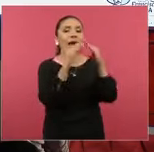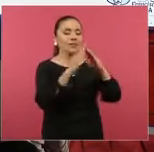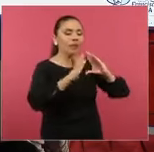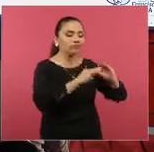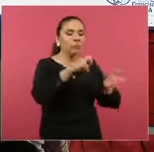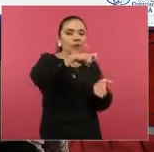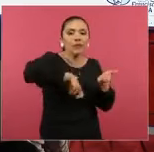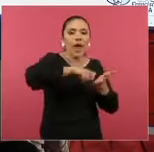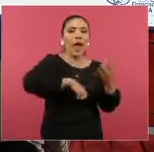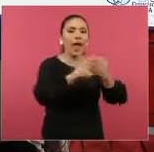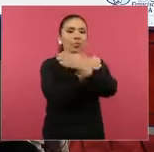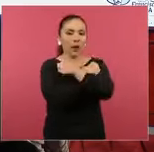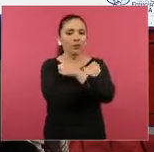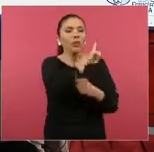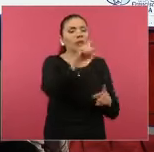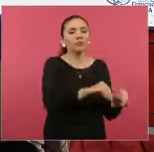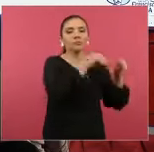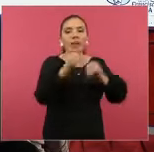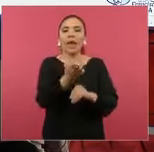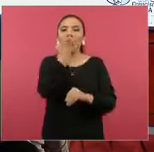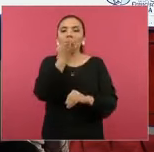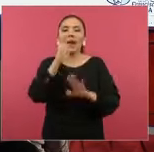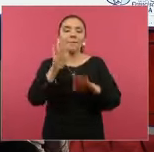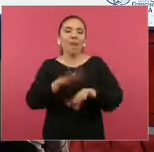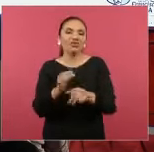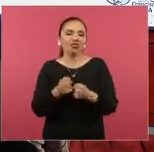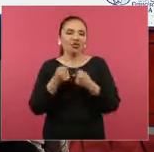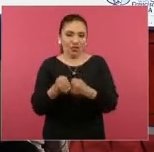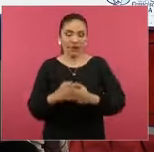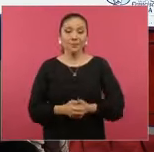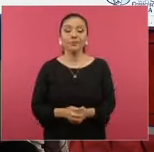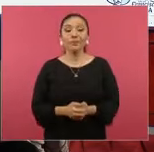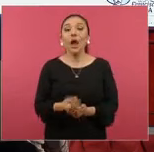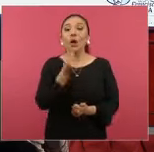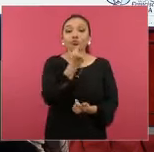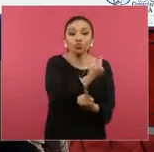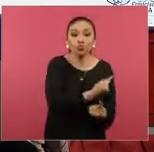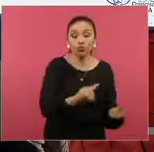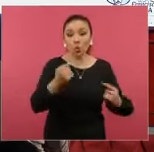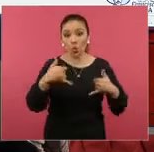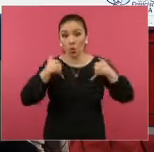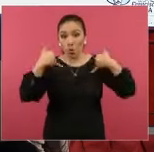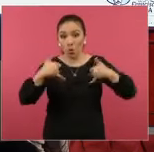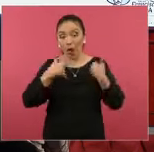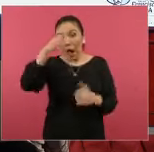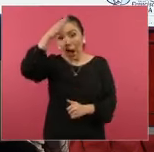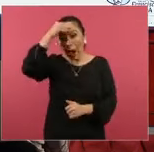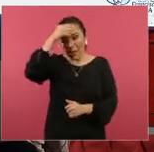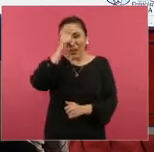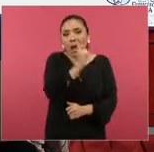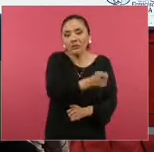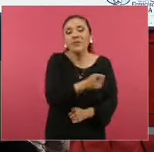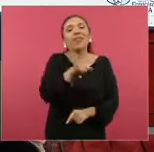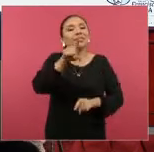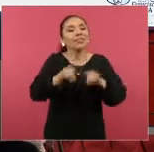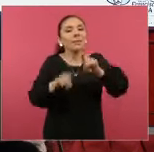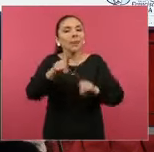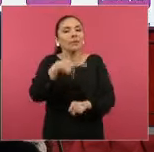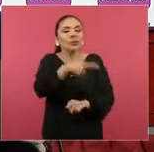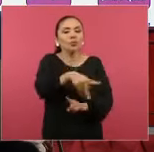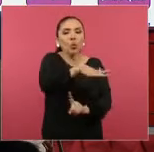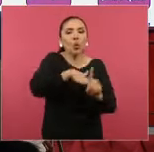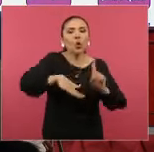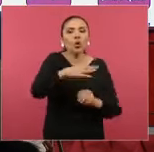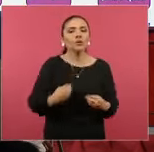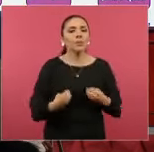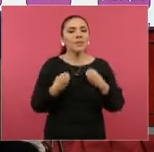aprendizaje de las niñas, niños y adolescentes depende siempre de considerar las situaciones cotidianas. Los niños y niñas en